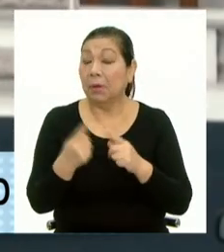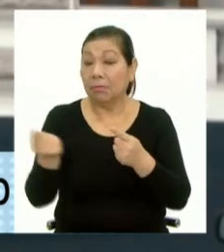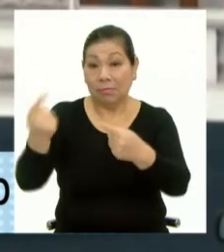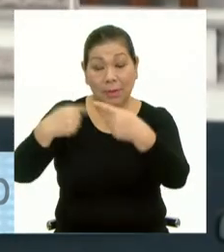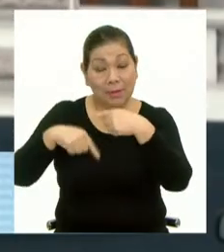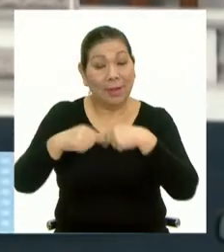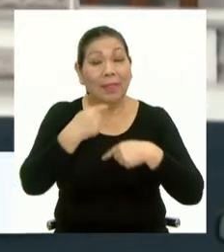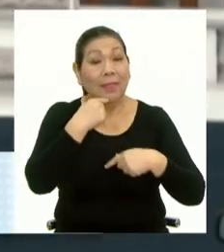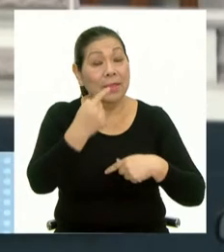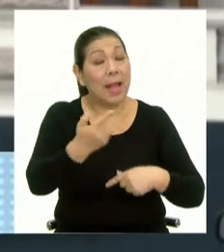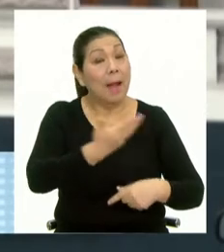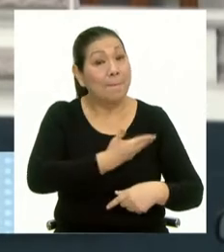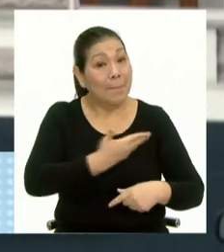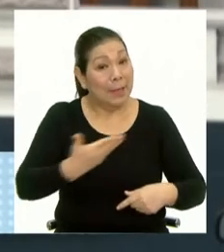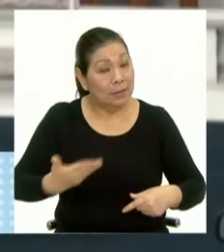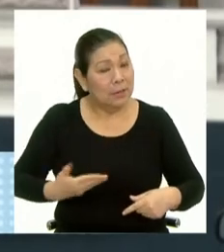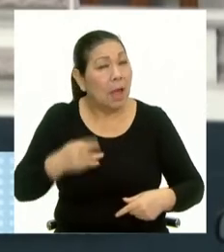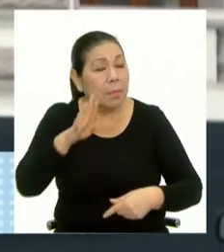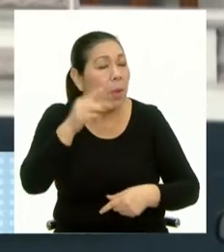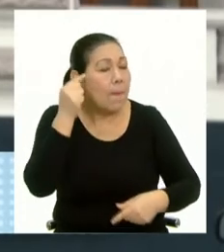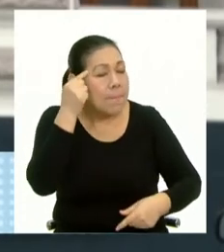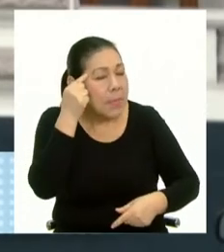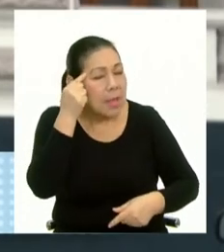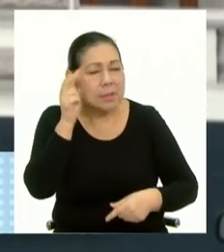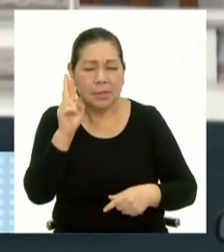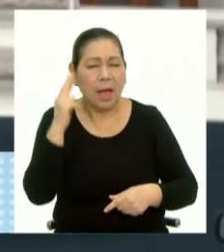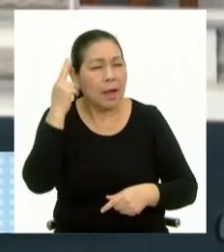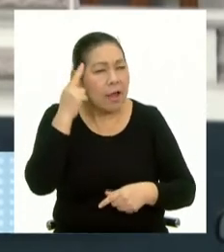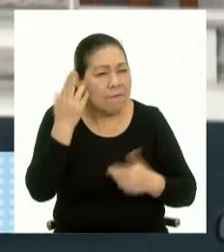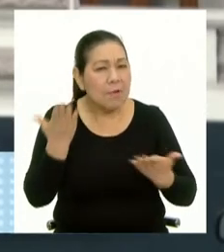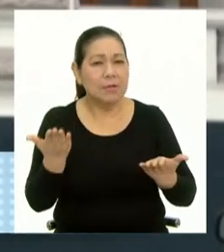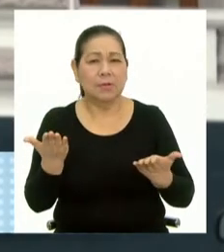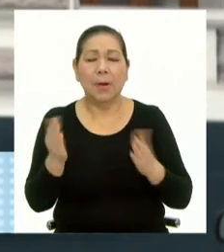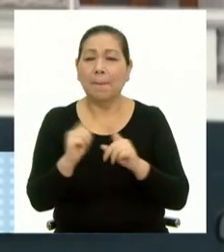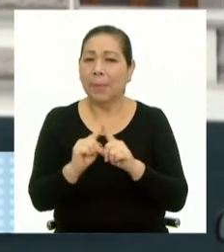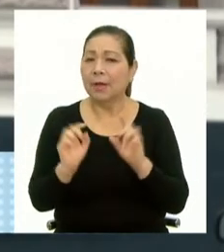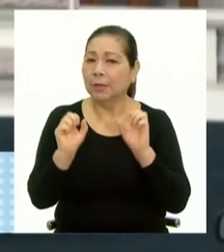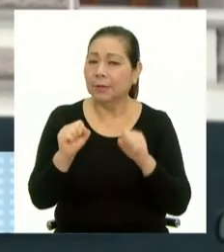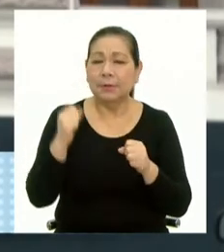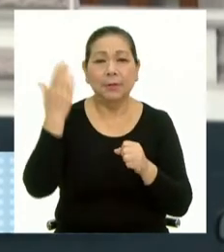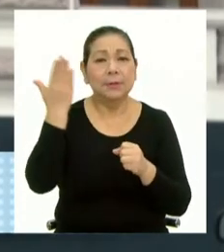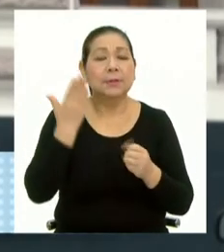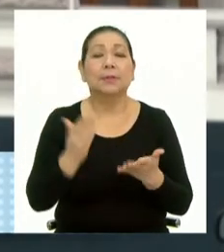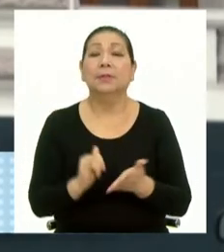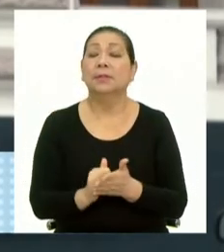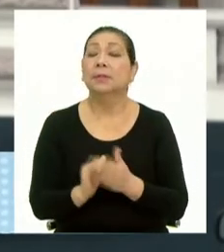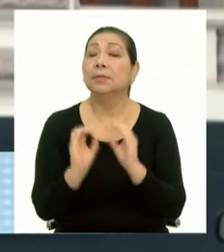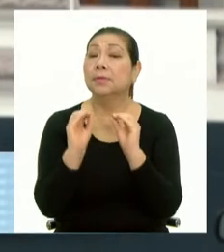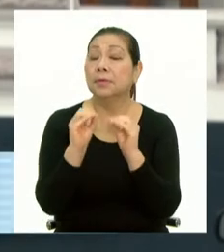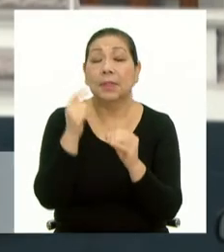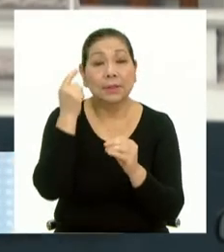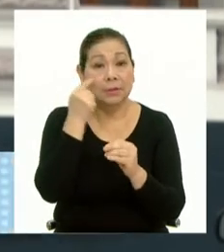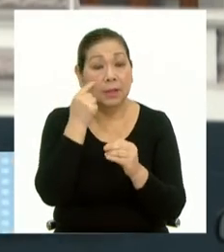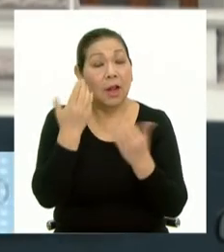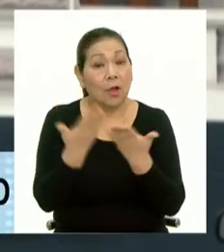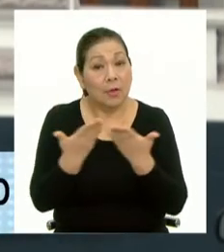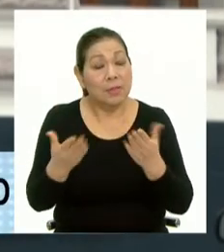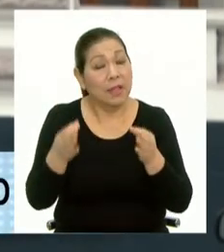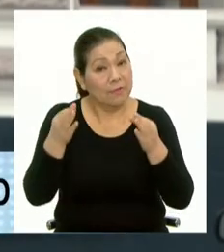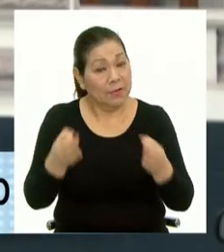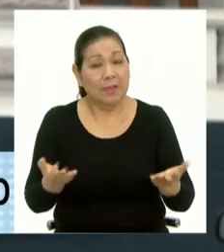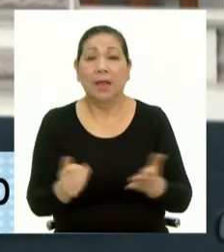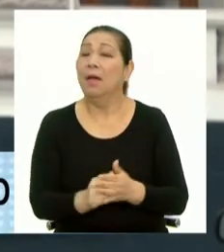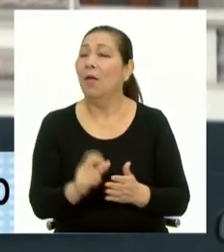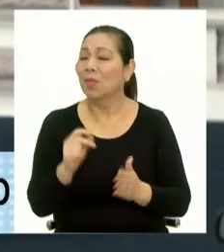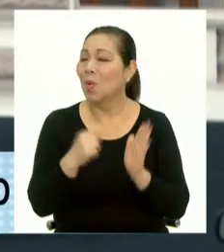venido diciéndole al presidente que reflexione, no ninguna imposición, sino que reflexione y que se dé cuenta de la realidad. La